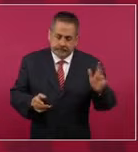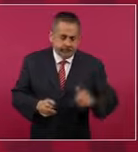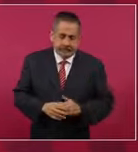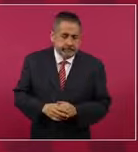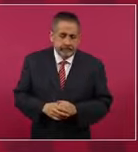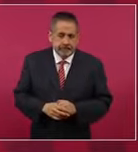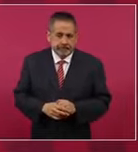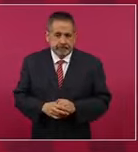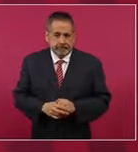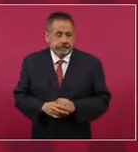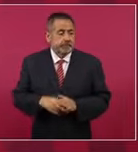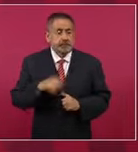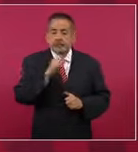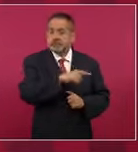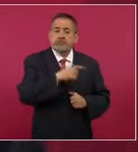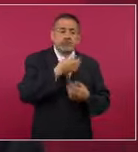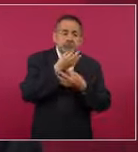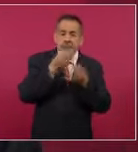Lo dicen.